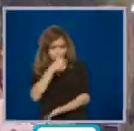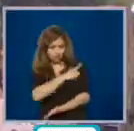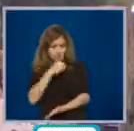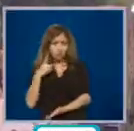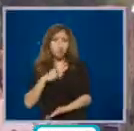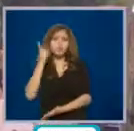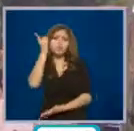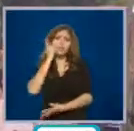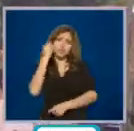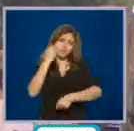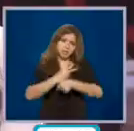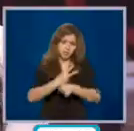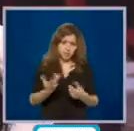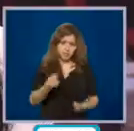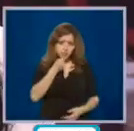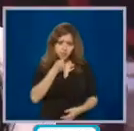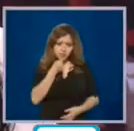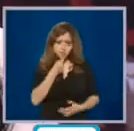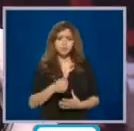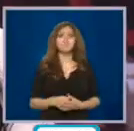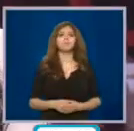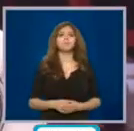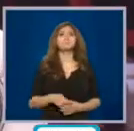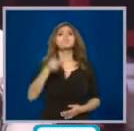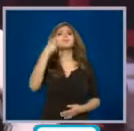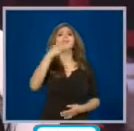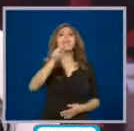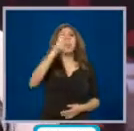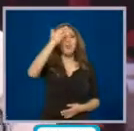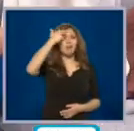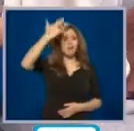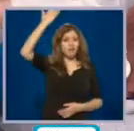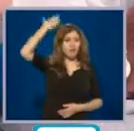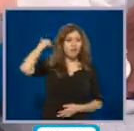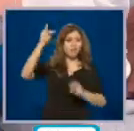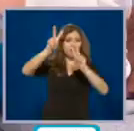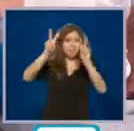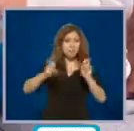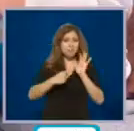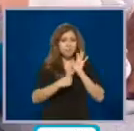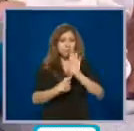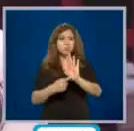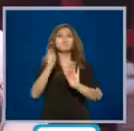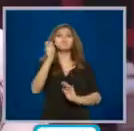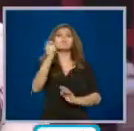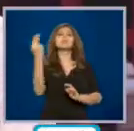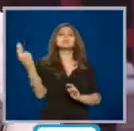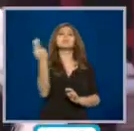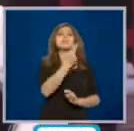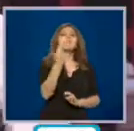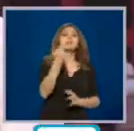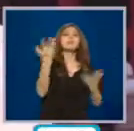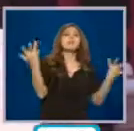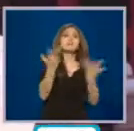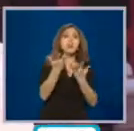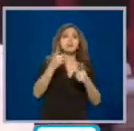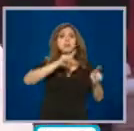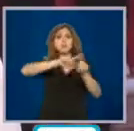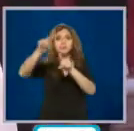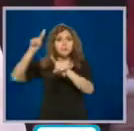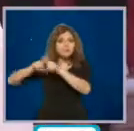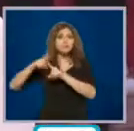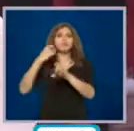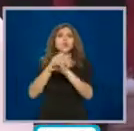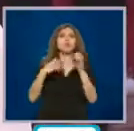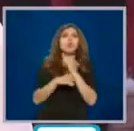esto se enlaza perfectamente con un tema que ya que nos presentaste, que era esta necesidad de hacer muchas cosas. Es